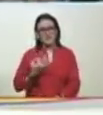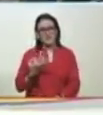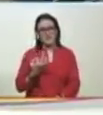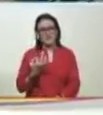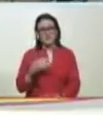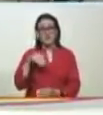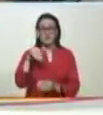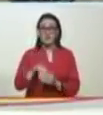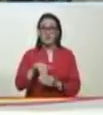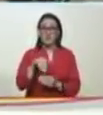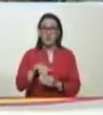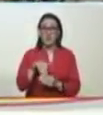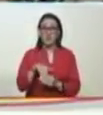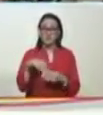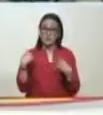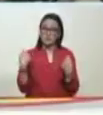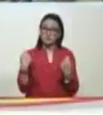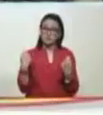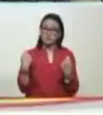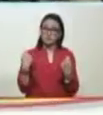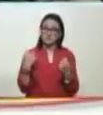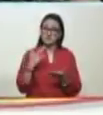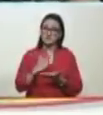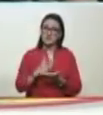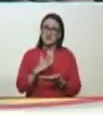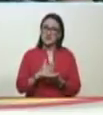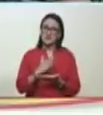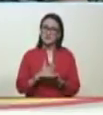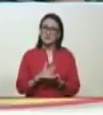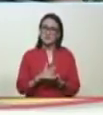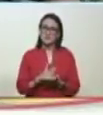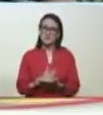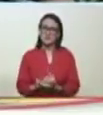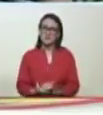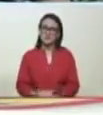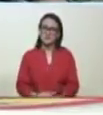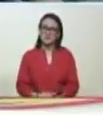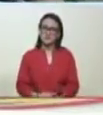y el voto popular siempre.